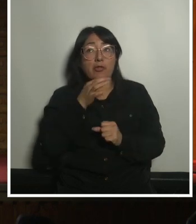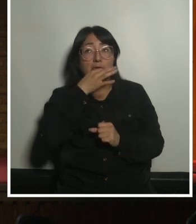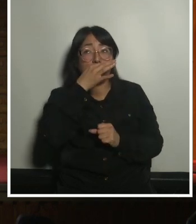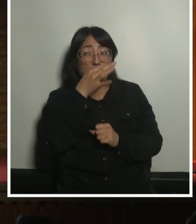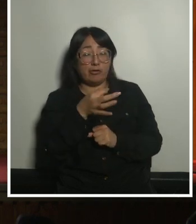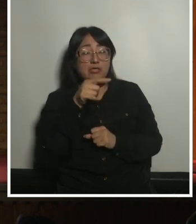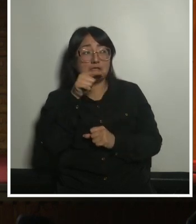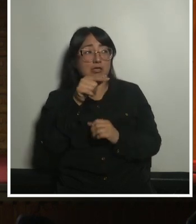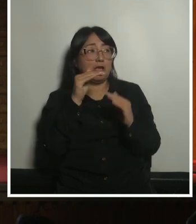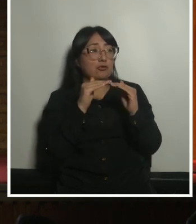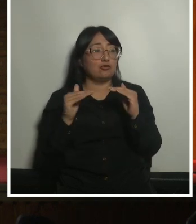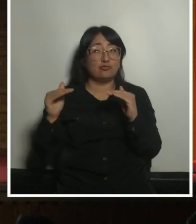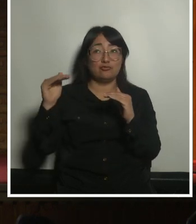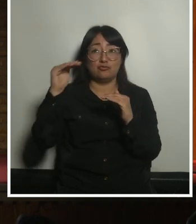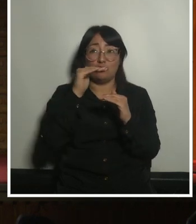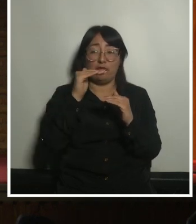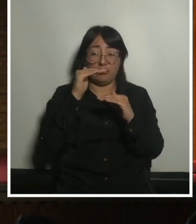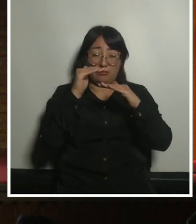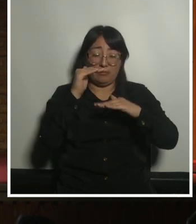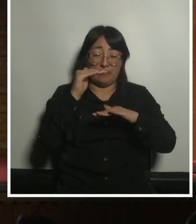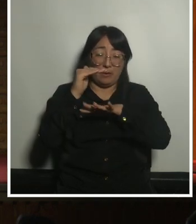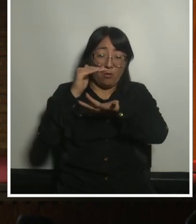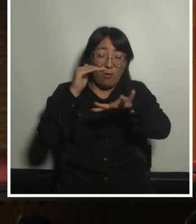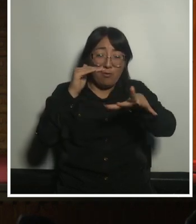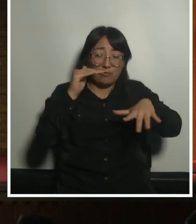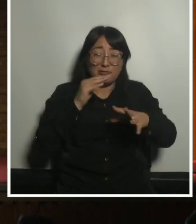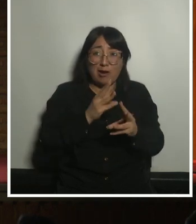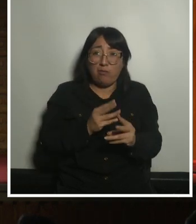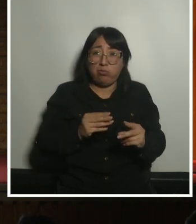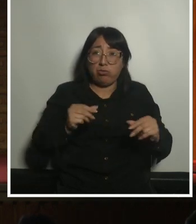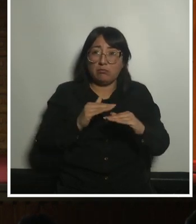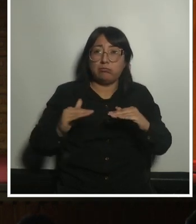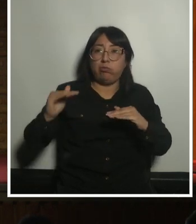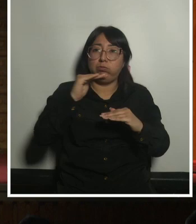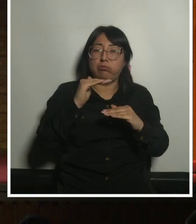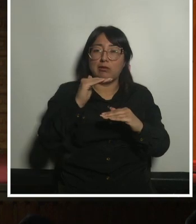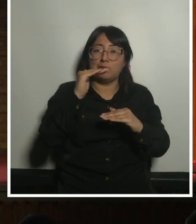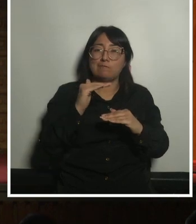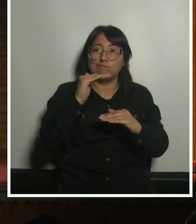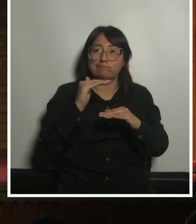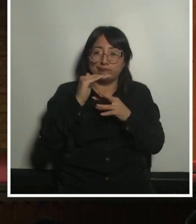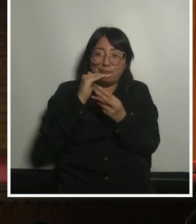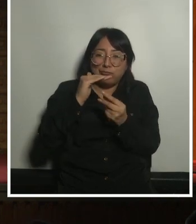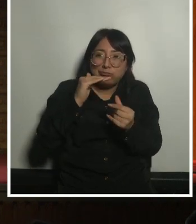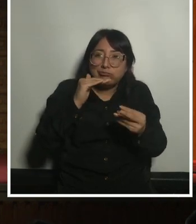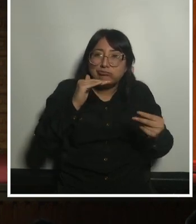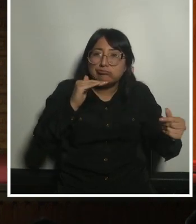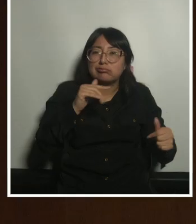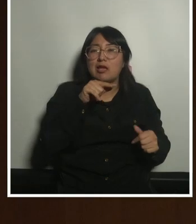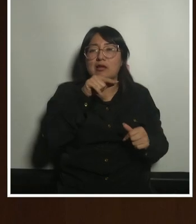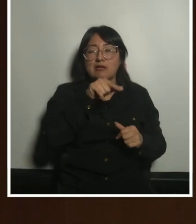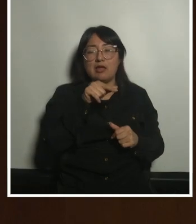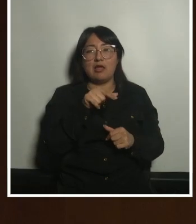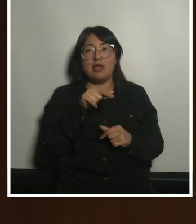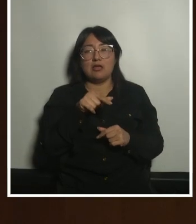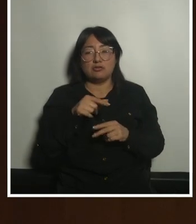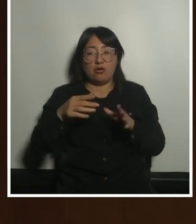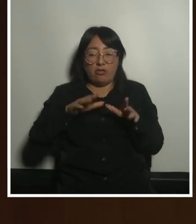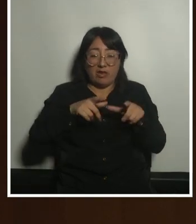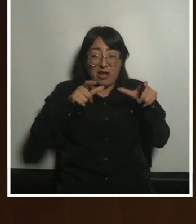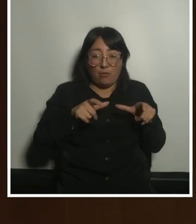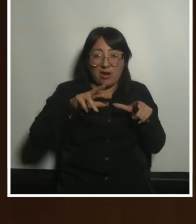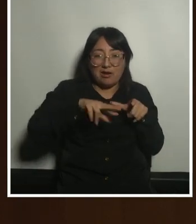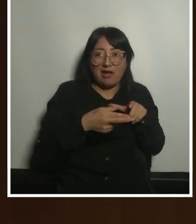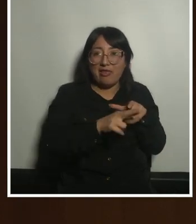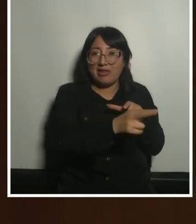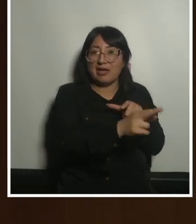está sobre un espacio deltaico que fue con gran parte de una dinámica de la cuenca del río Biobío y